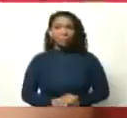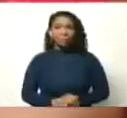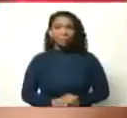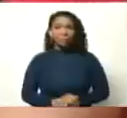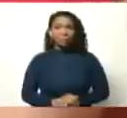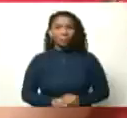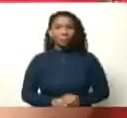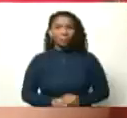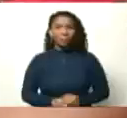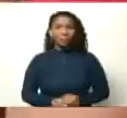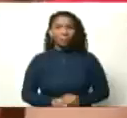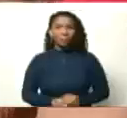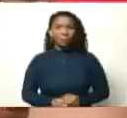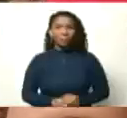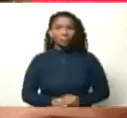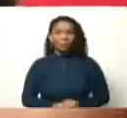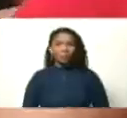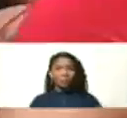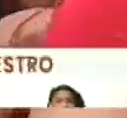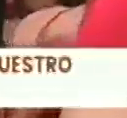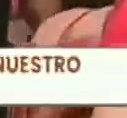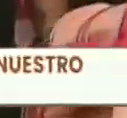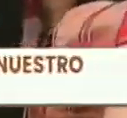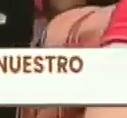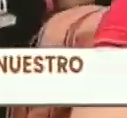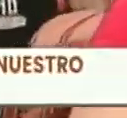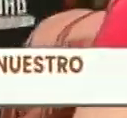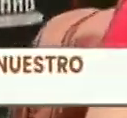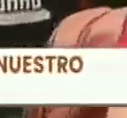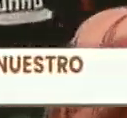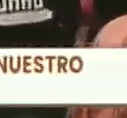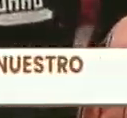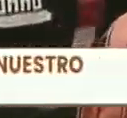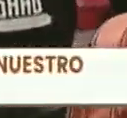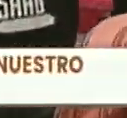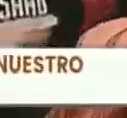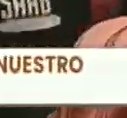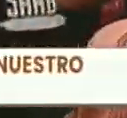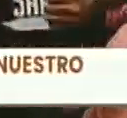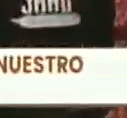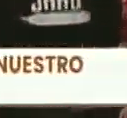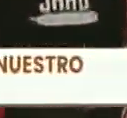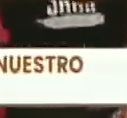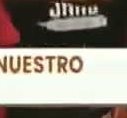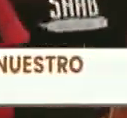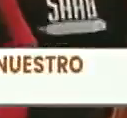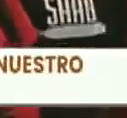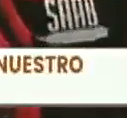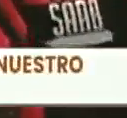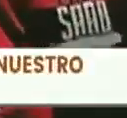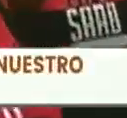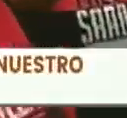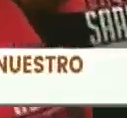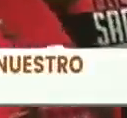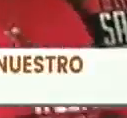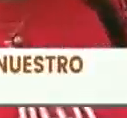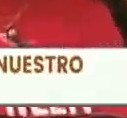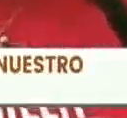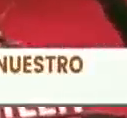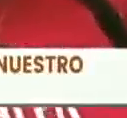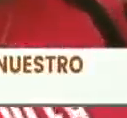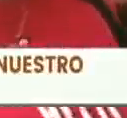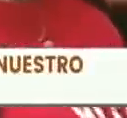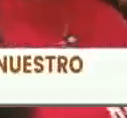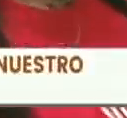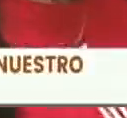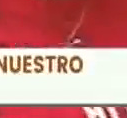te traeremos de vuelta. Movimiento Alex Saab por Venezuela, en conexión con Fulvita, te daremos